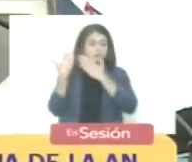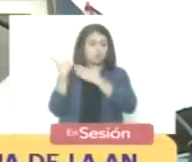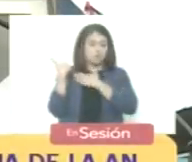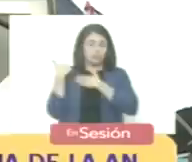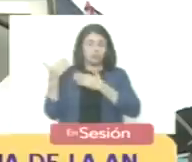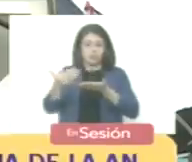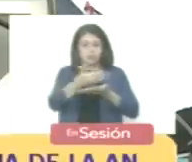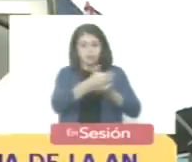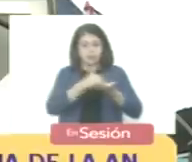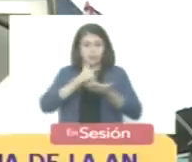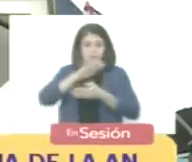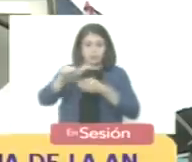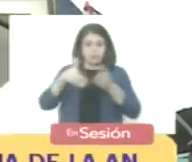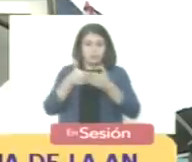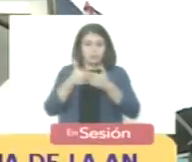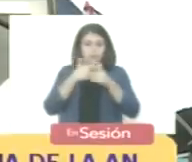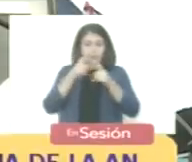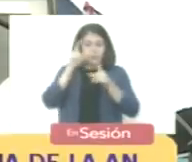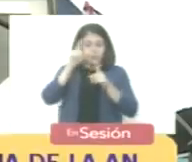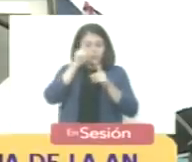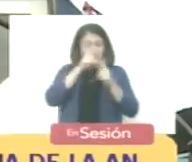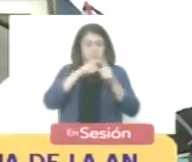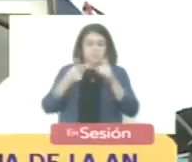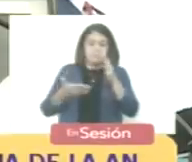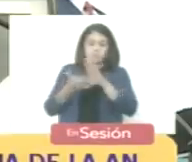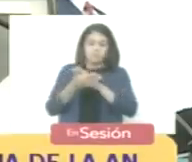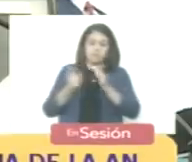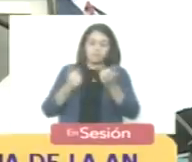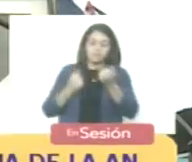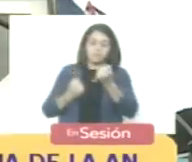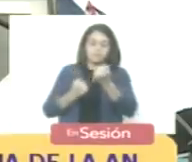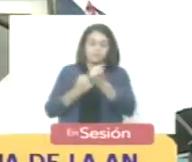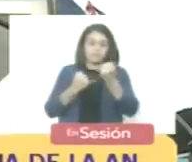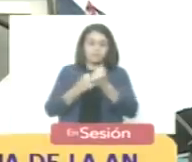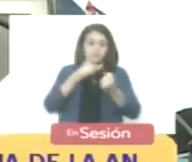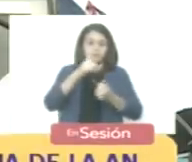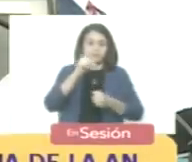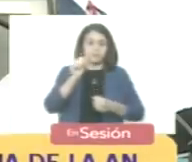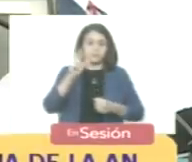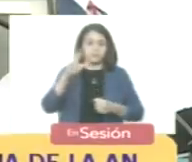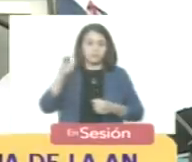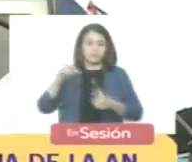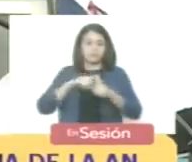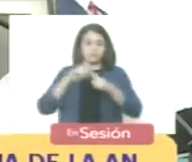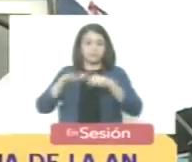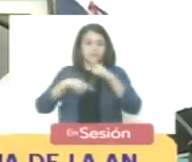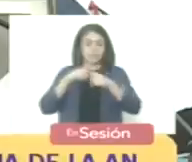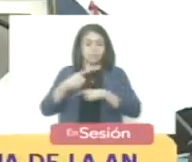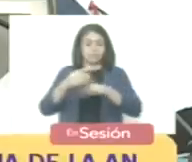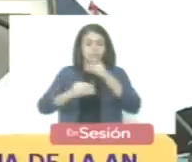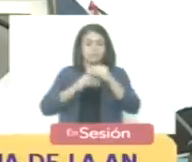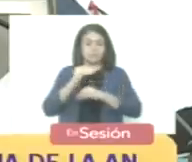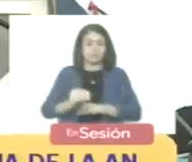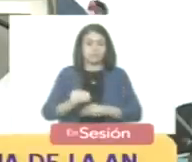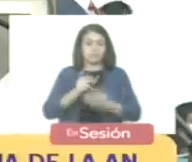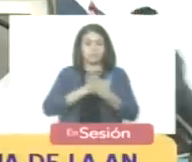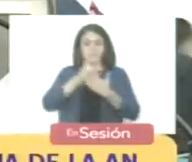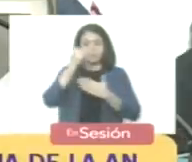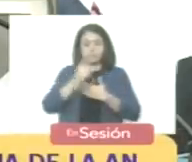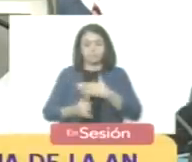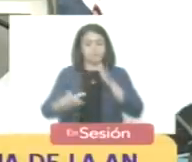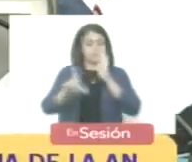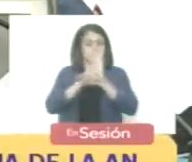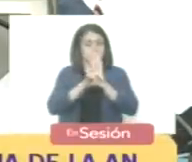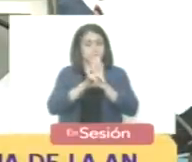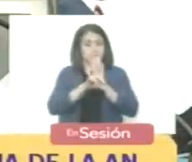de recopilar las enseñanzas y aportes del camarada Darío Vivas para la creación de un proyecto de